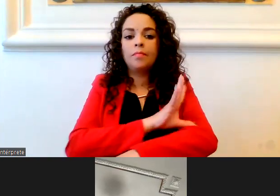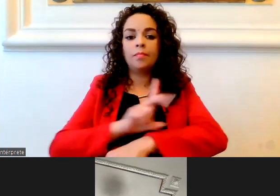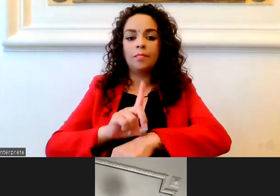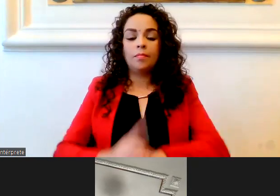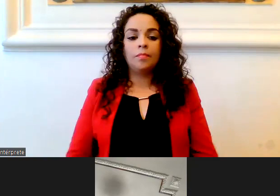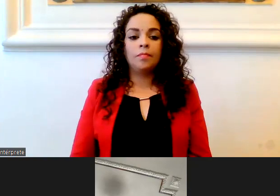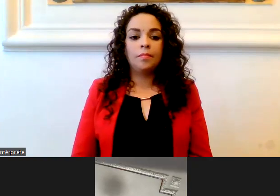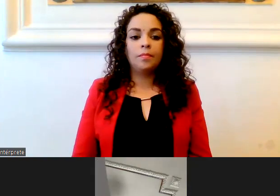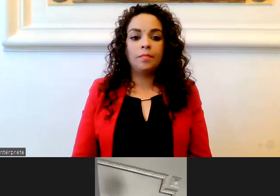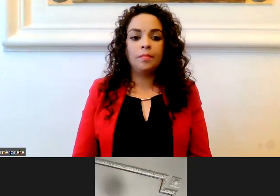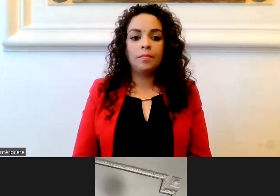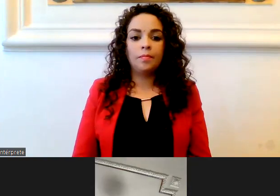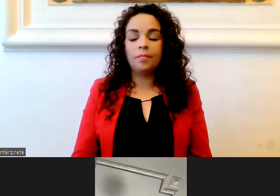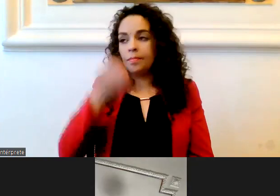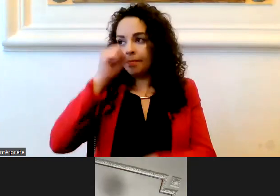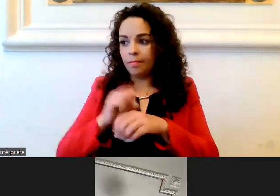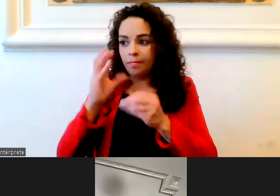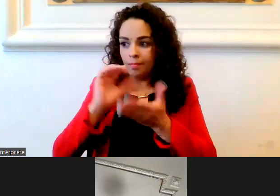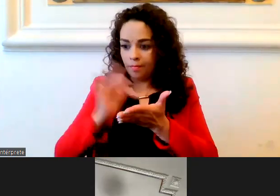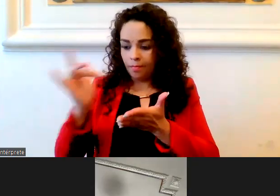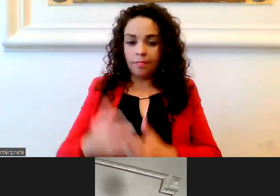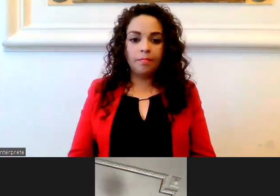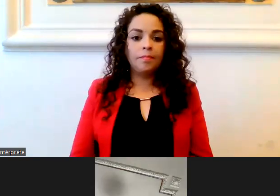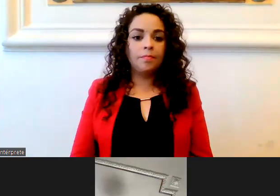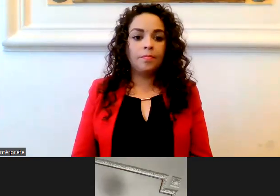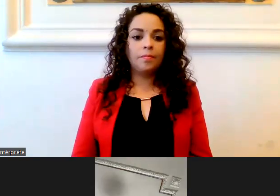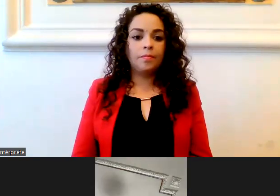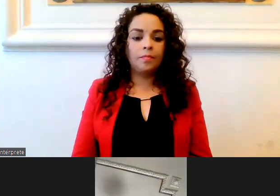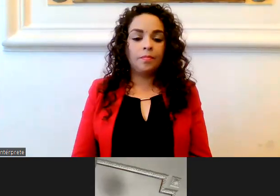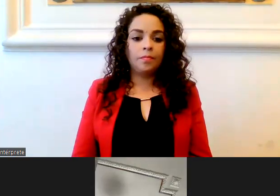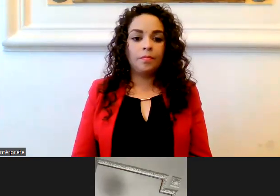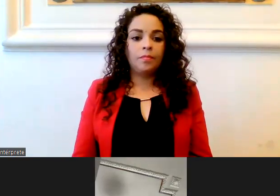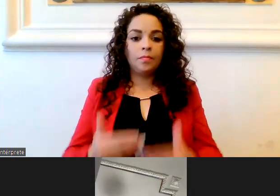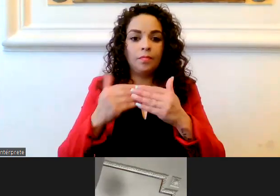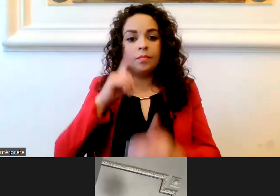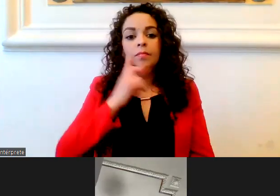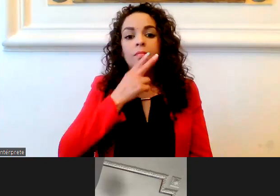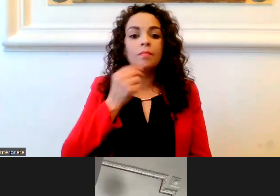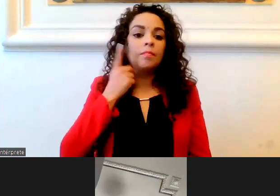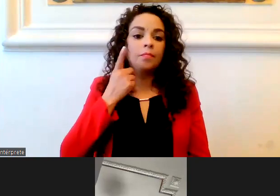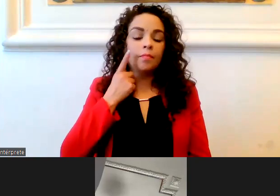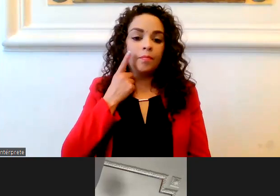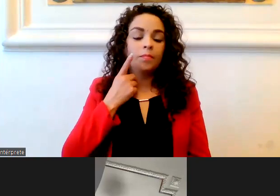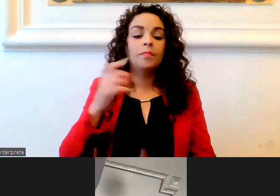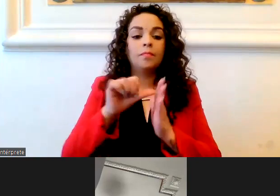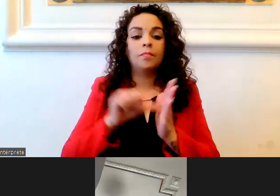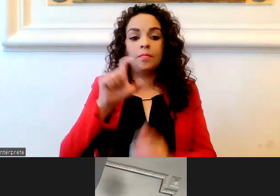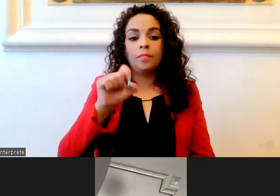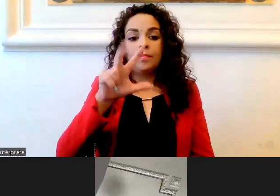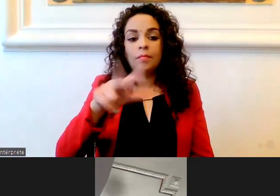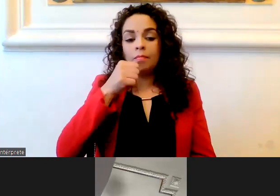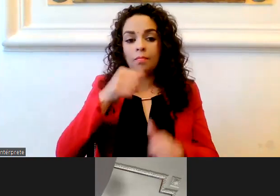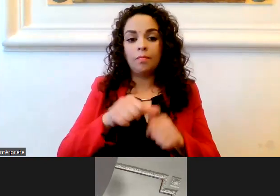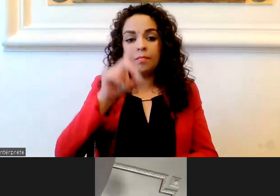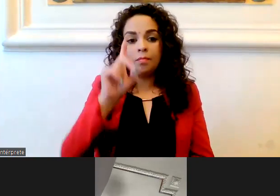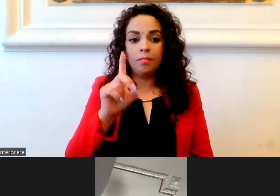Muchas gracias, secretaria. Diputadas y diputados, tanto el artículo 28, apartado D, inciso N, de la Constitución Política de la Ciudad